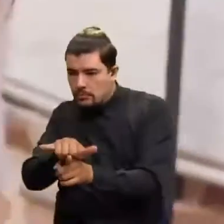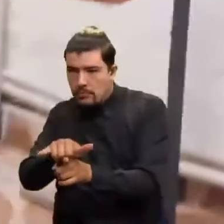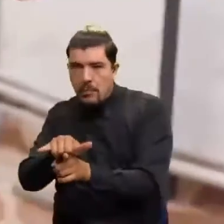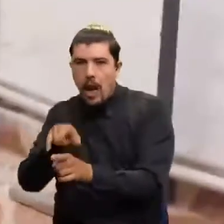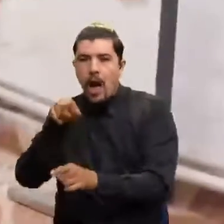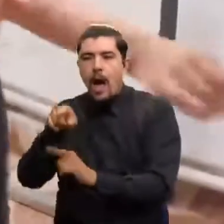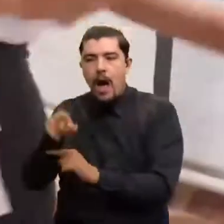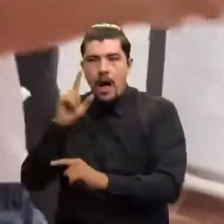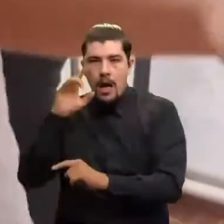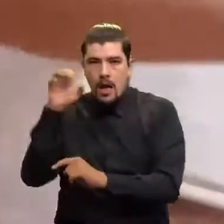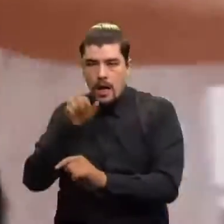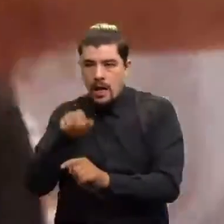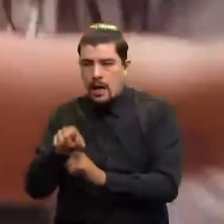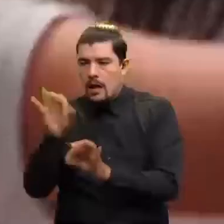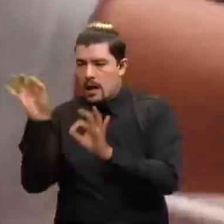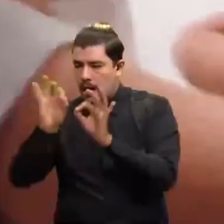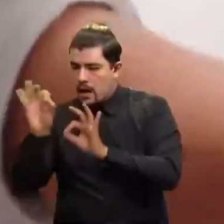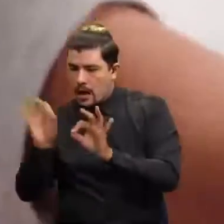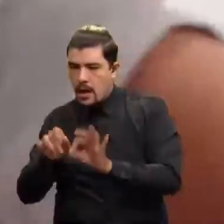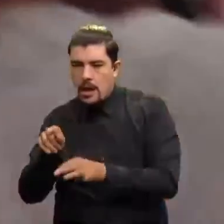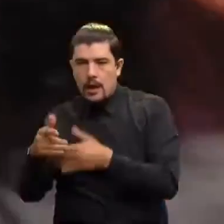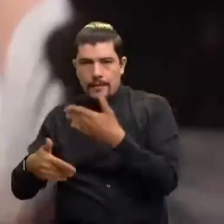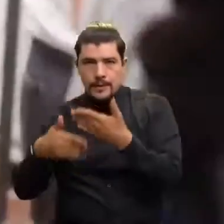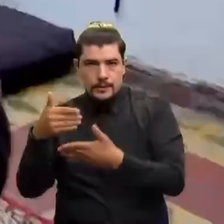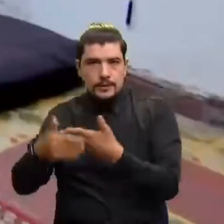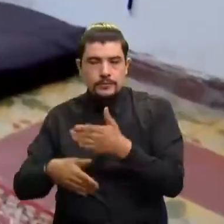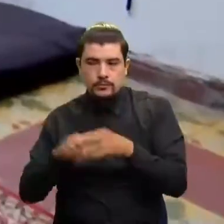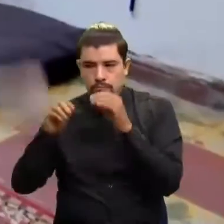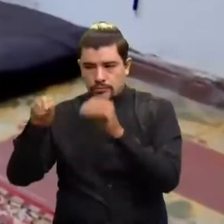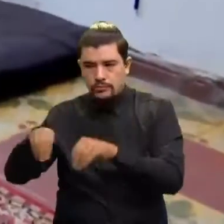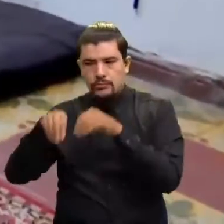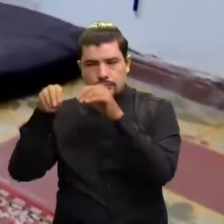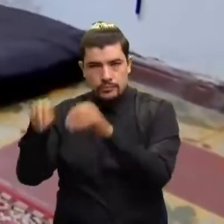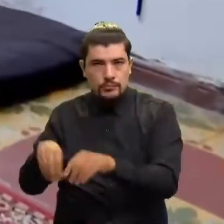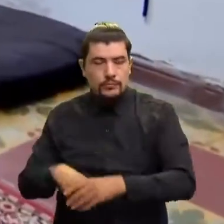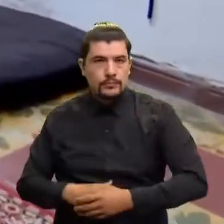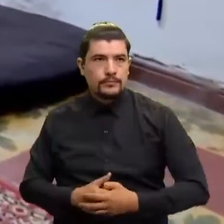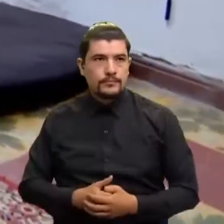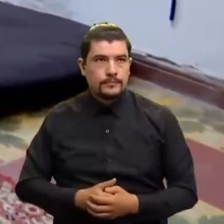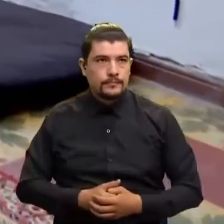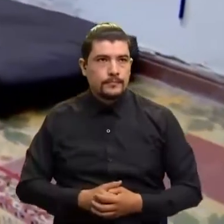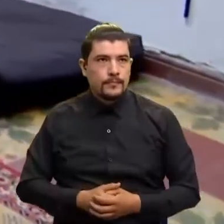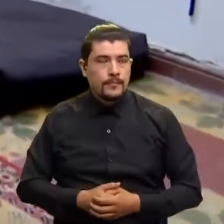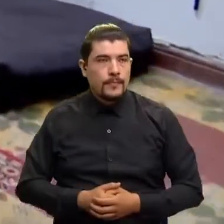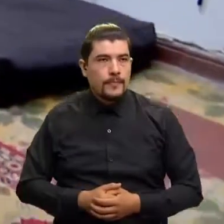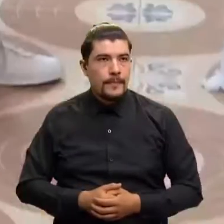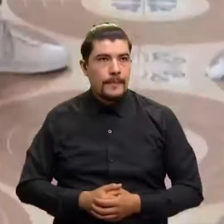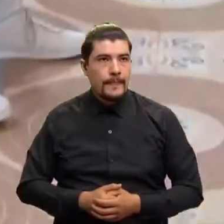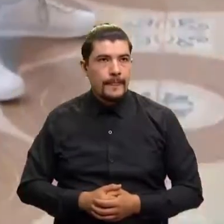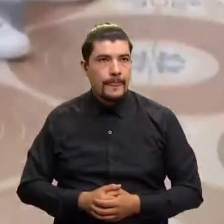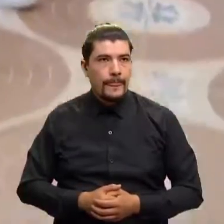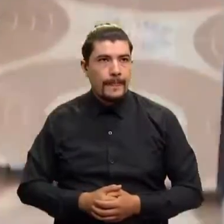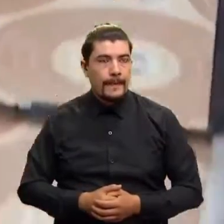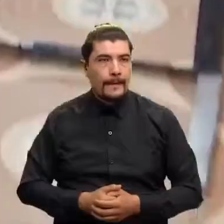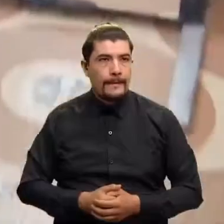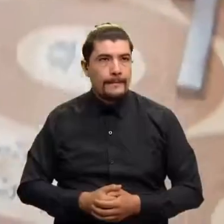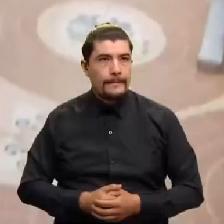como en ciertas etapas, en ciertos avances con los ejercicios que de cada uno de ellos.